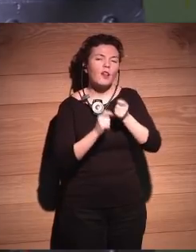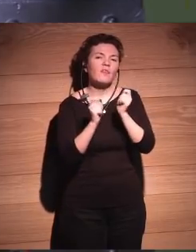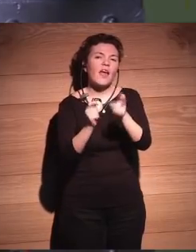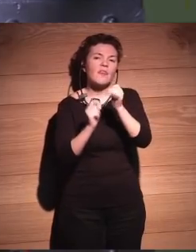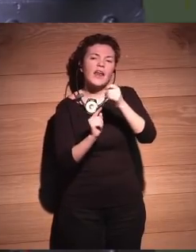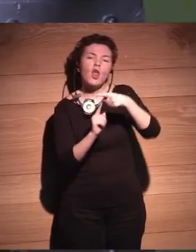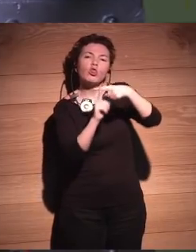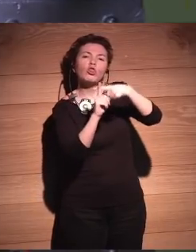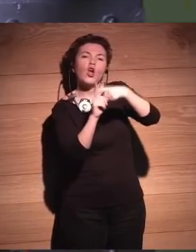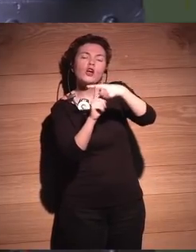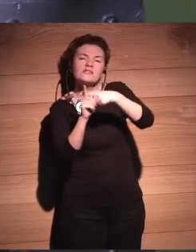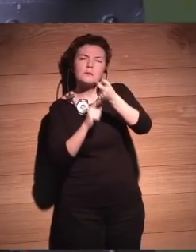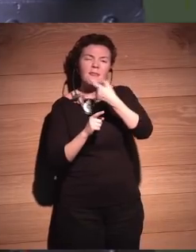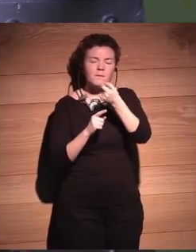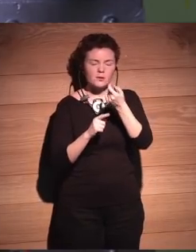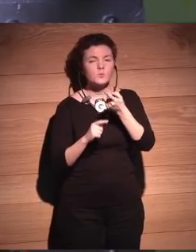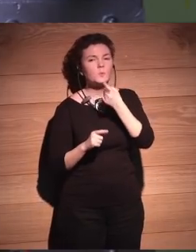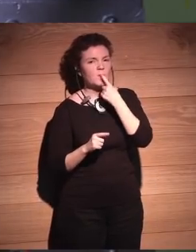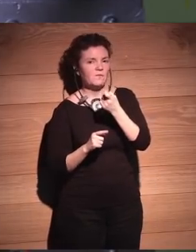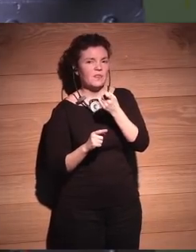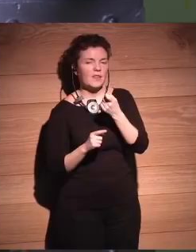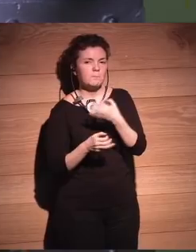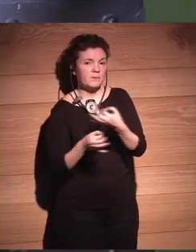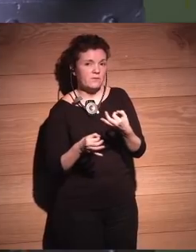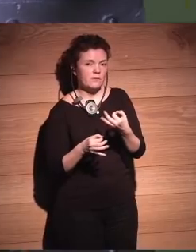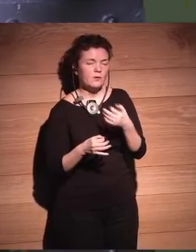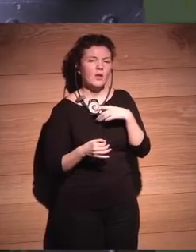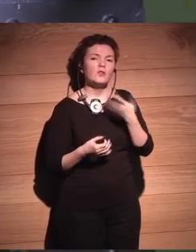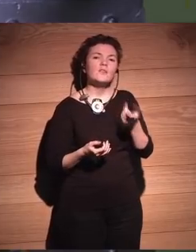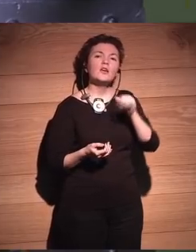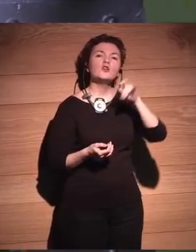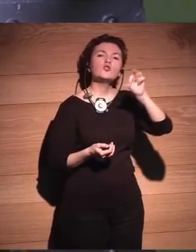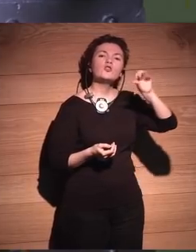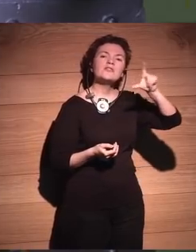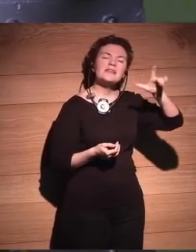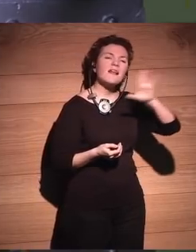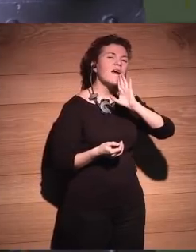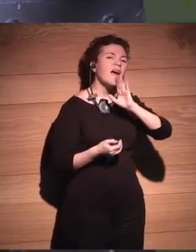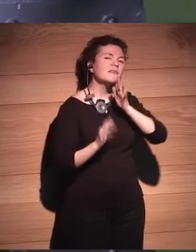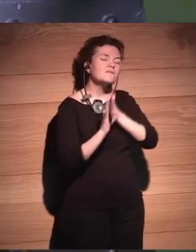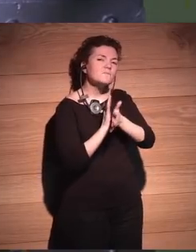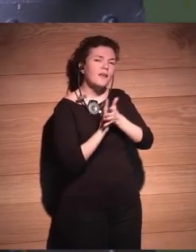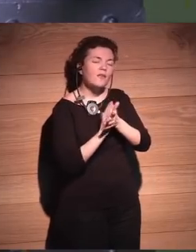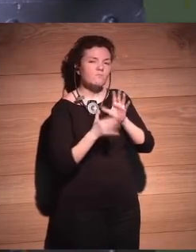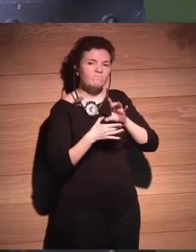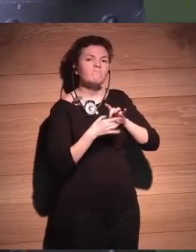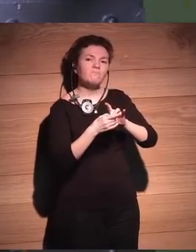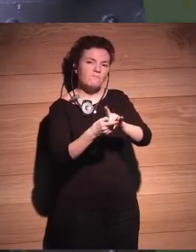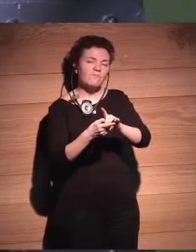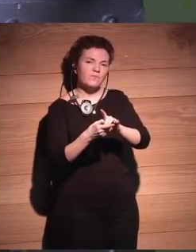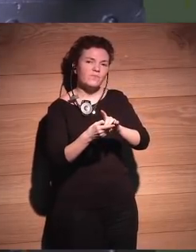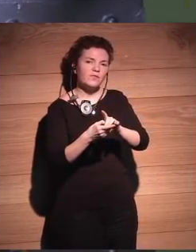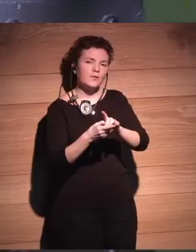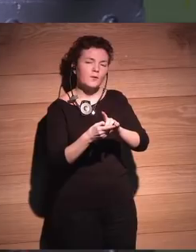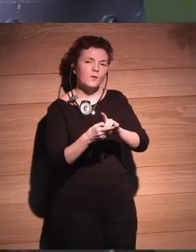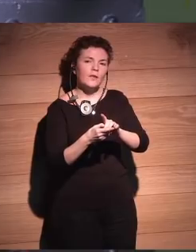suministro y la dosis de estos medicamentos, y lo que Russell ha estado comentando un poquito, pues tiene que ver también